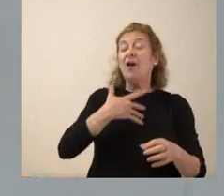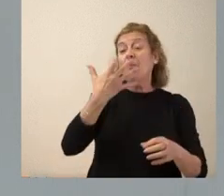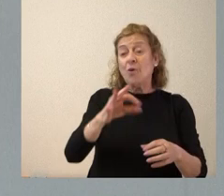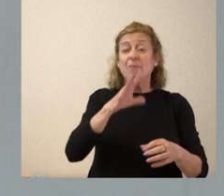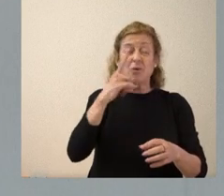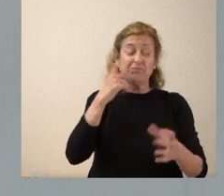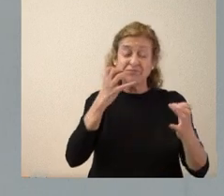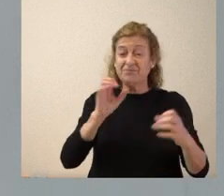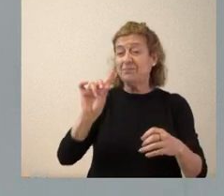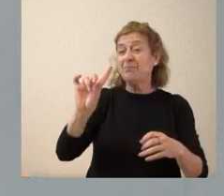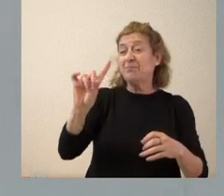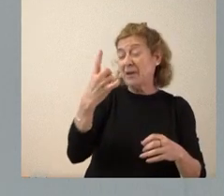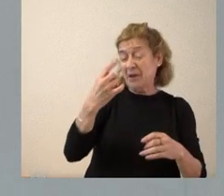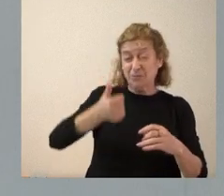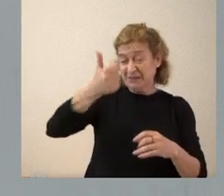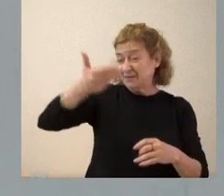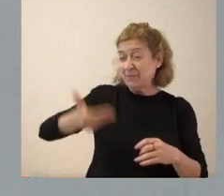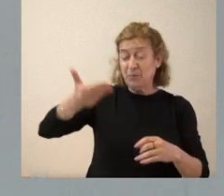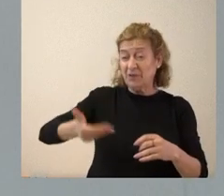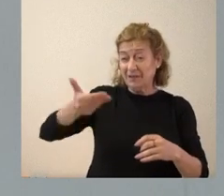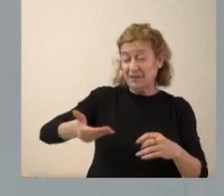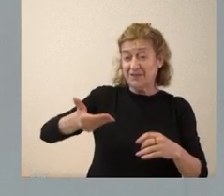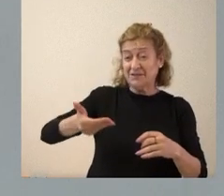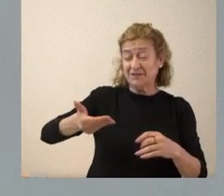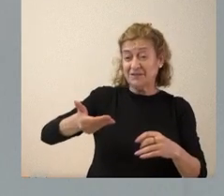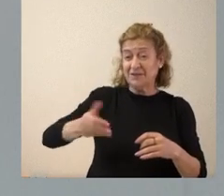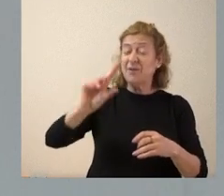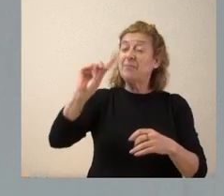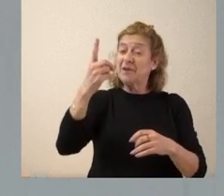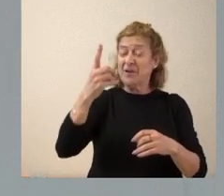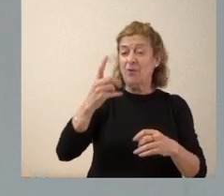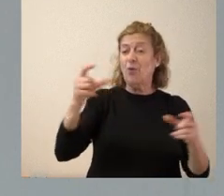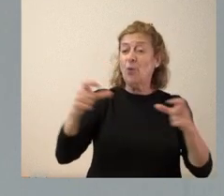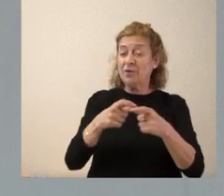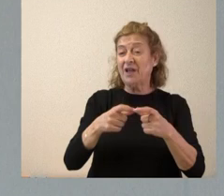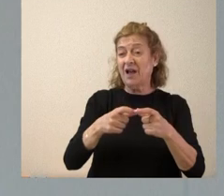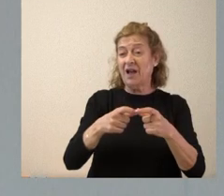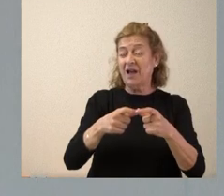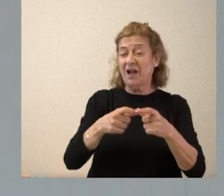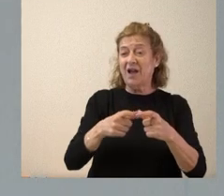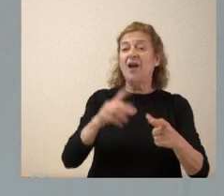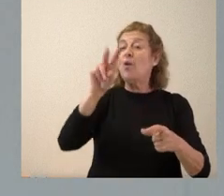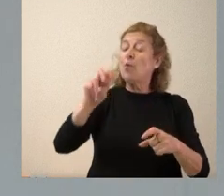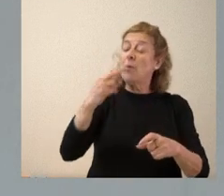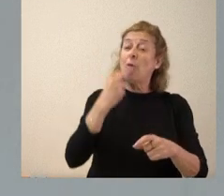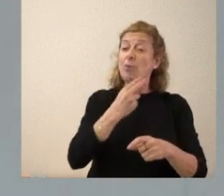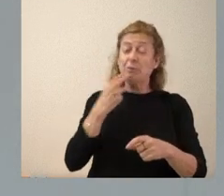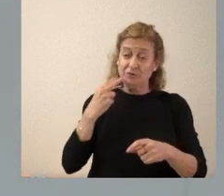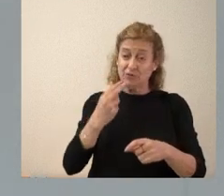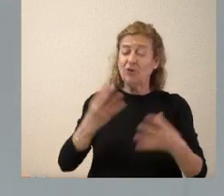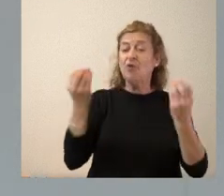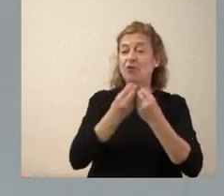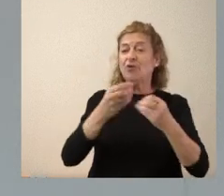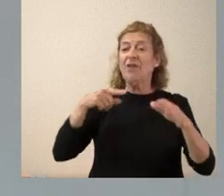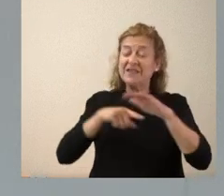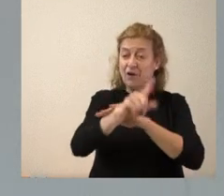destacar los primeros de ellos los más importantes en primer lugar la junta el nuevo compromiso con el desarrollo